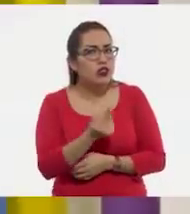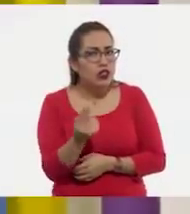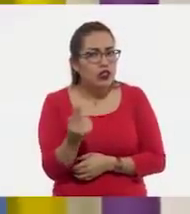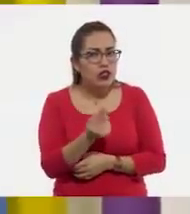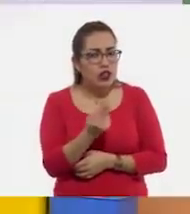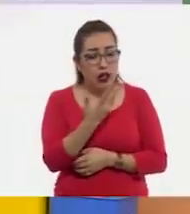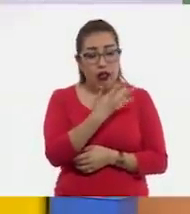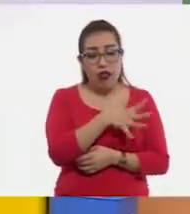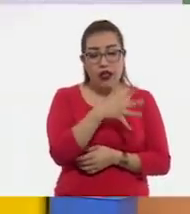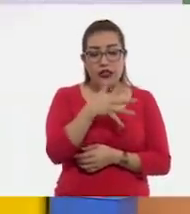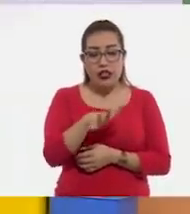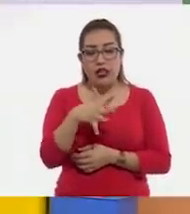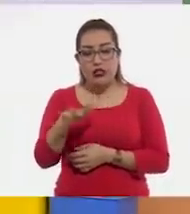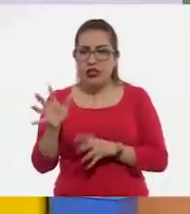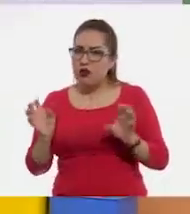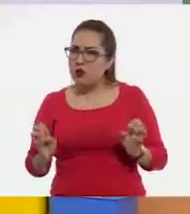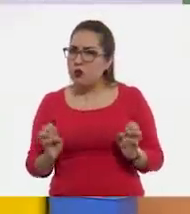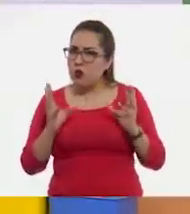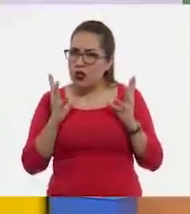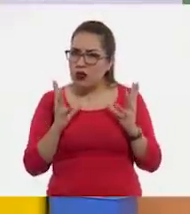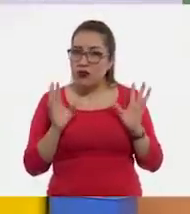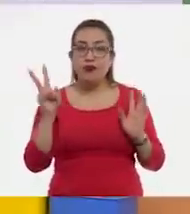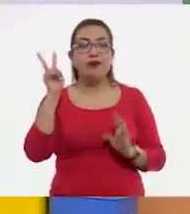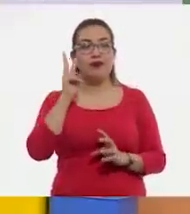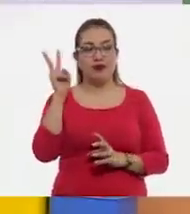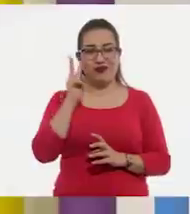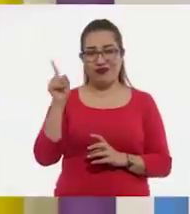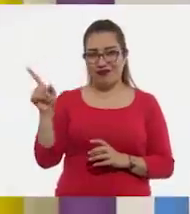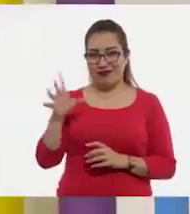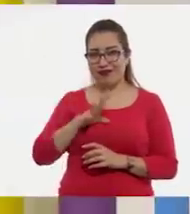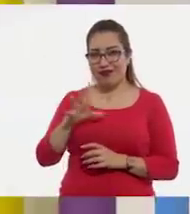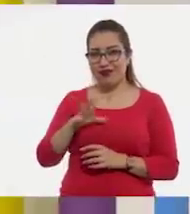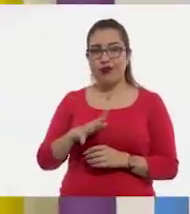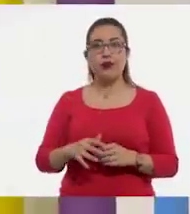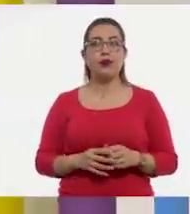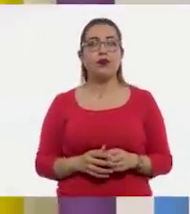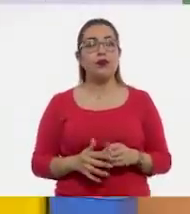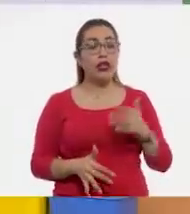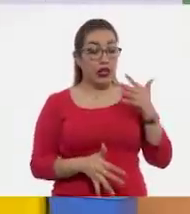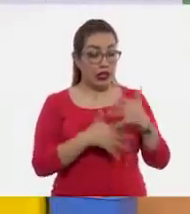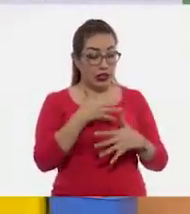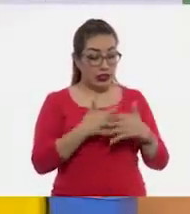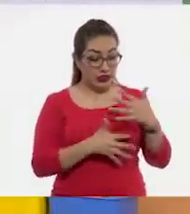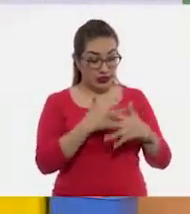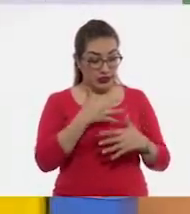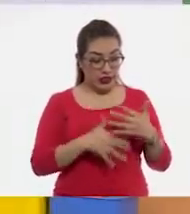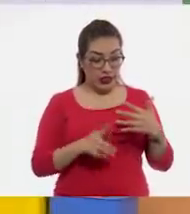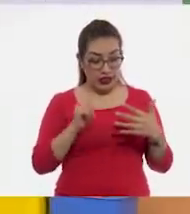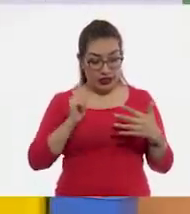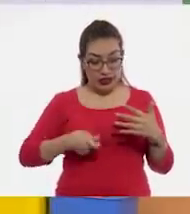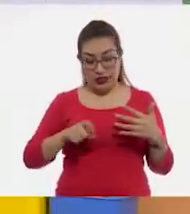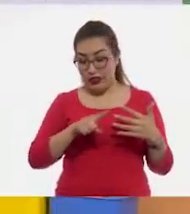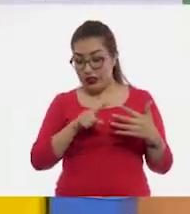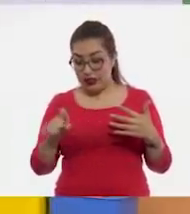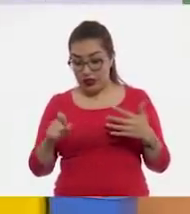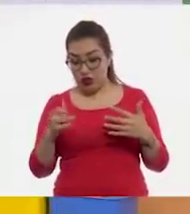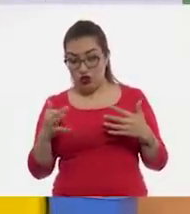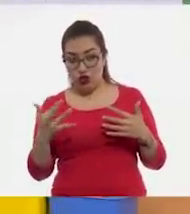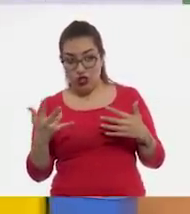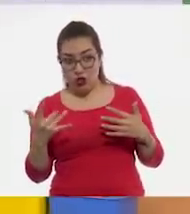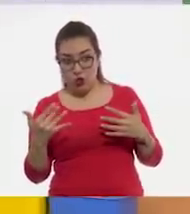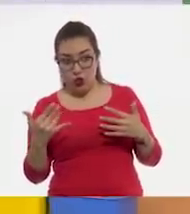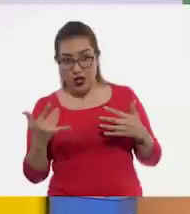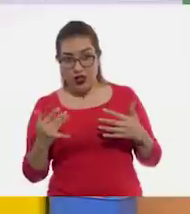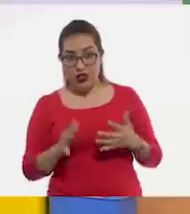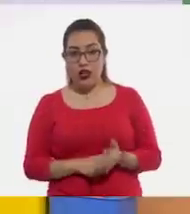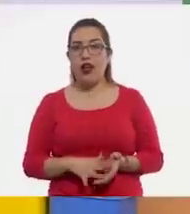10es más agregaría? Muy bien, entonces si tenemos 15, son 150. A ver,